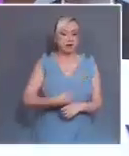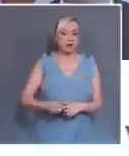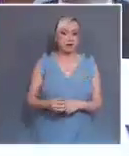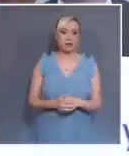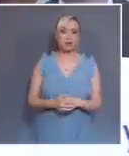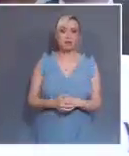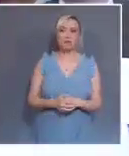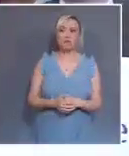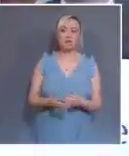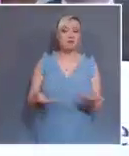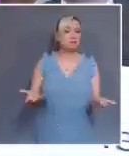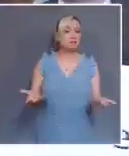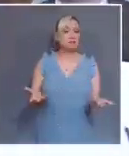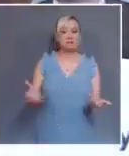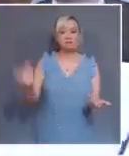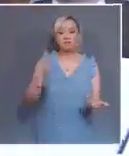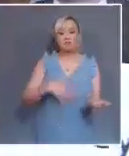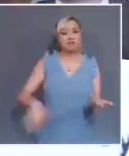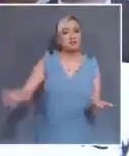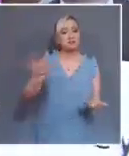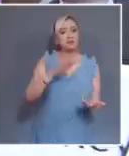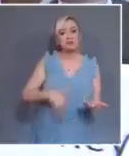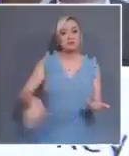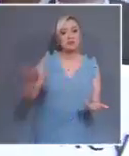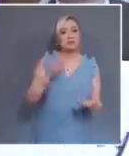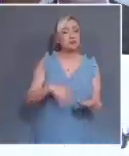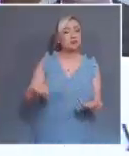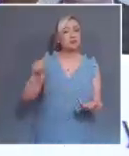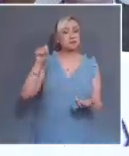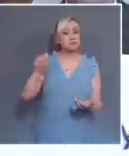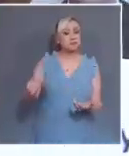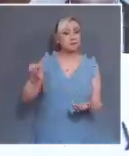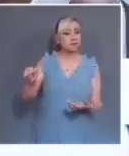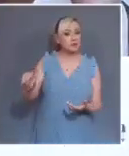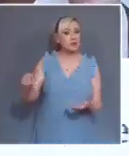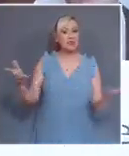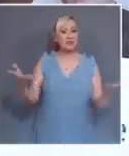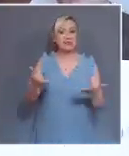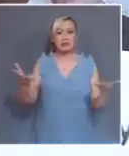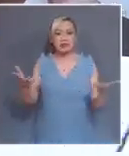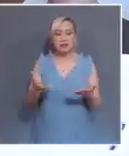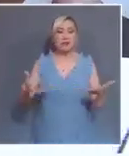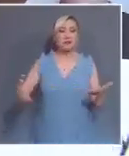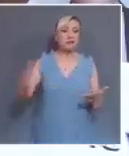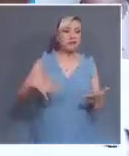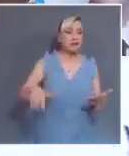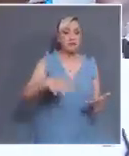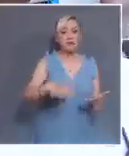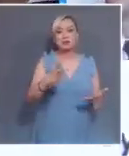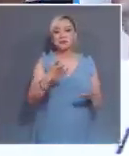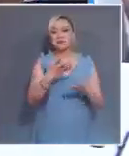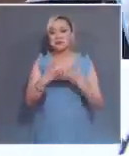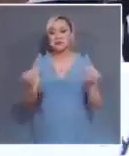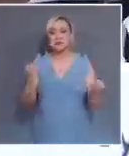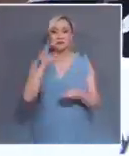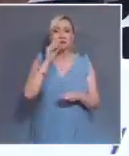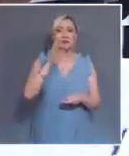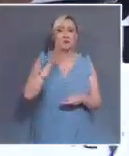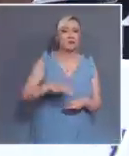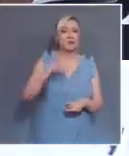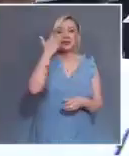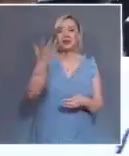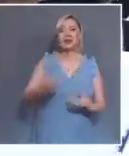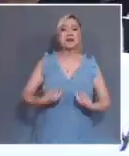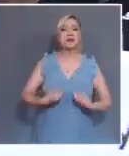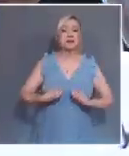hijos son ellas las que se van a las fosas clandestinas y los encuentran muertos, pero no hay búsqueda en vida y es competencia